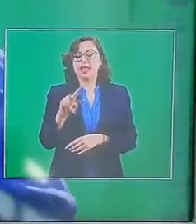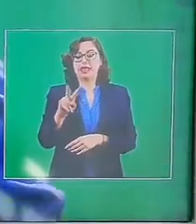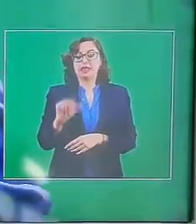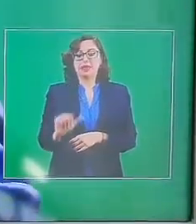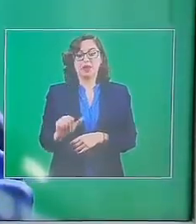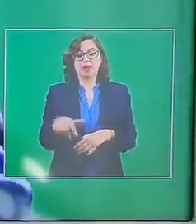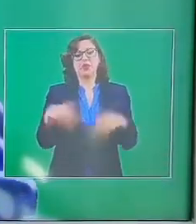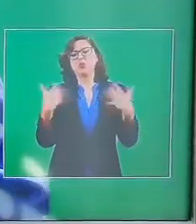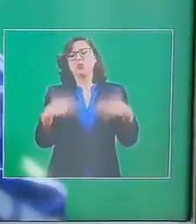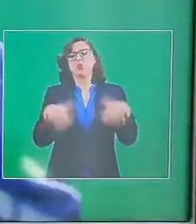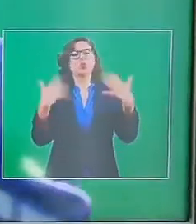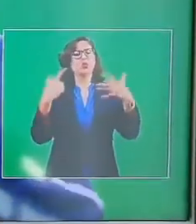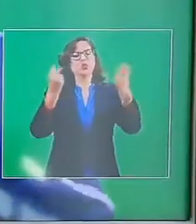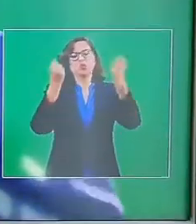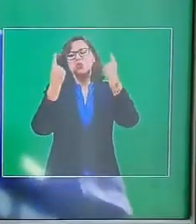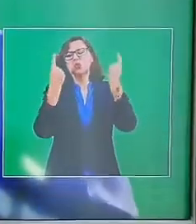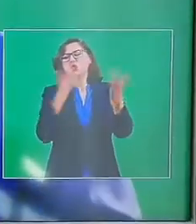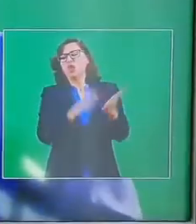admirador de García Luna.